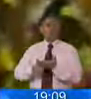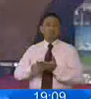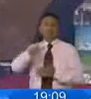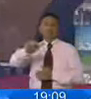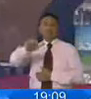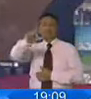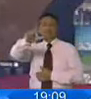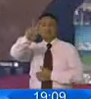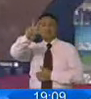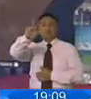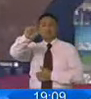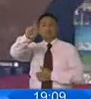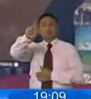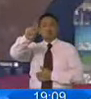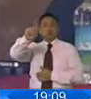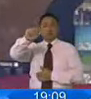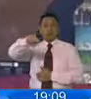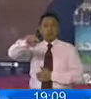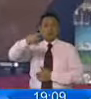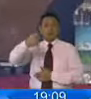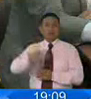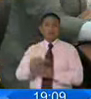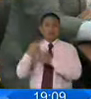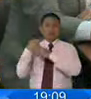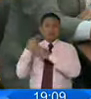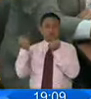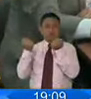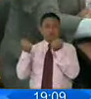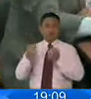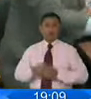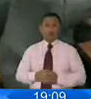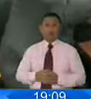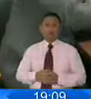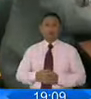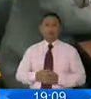Alvarado quien estuvo a cargo de esa cartera de Estado. En Quito informó Andrea Ortiz.